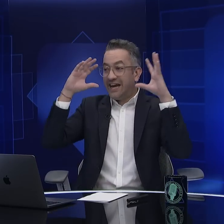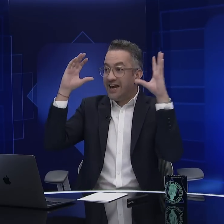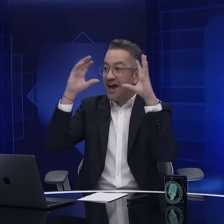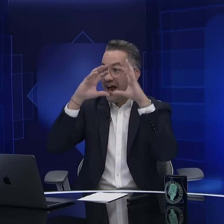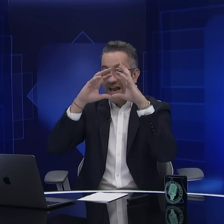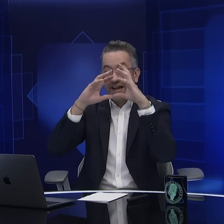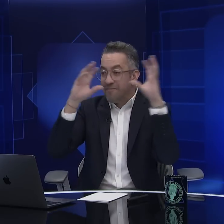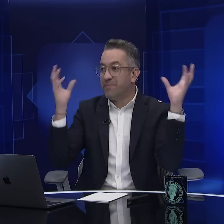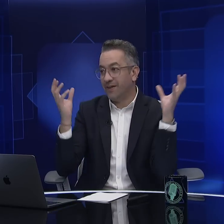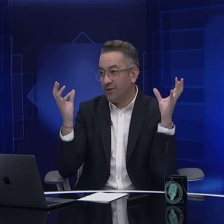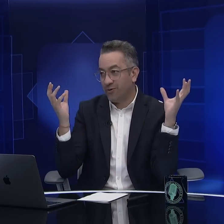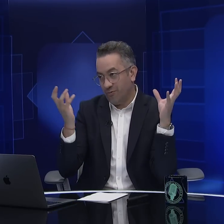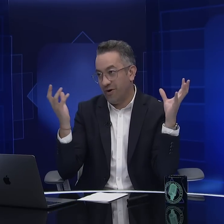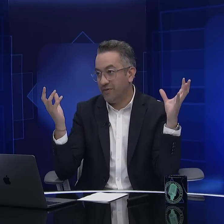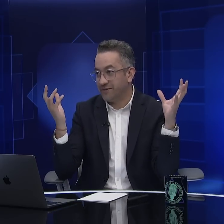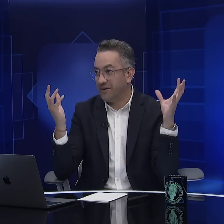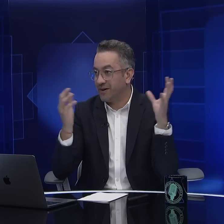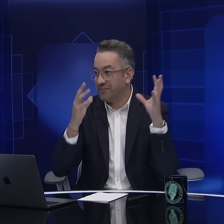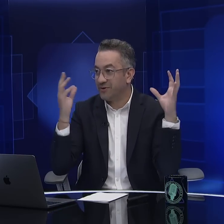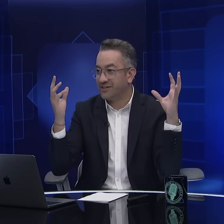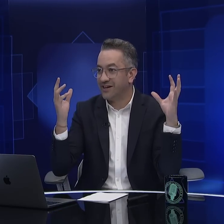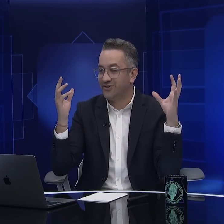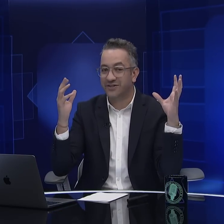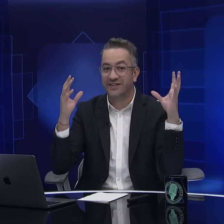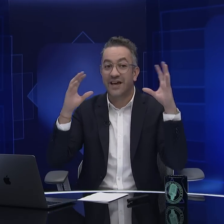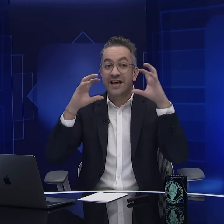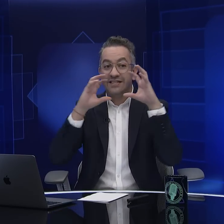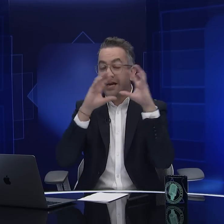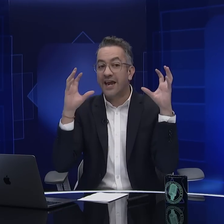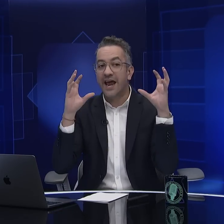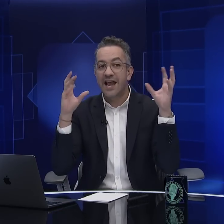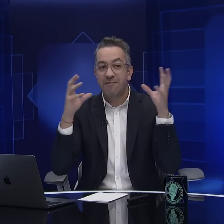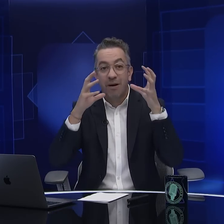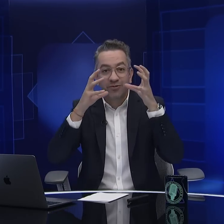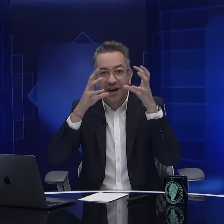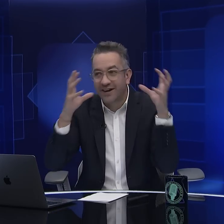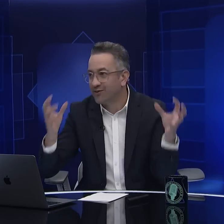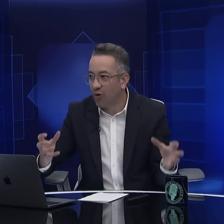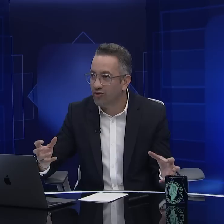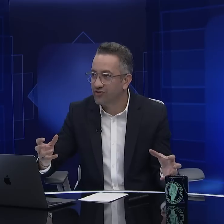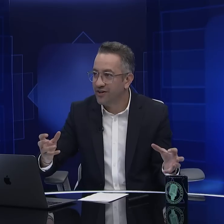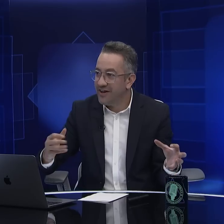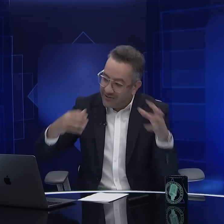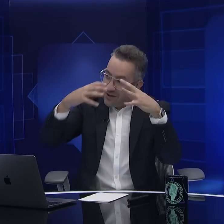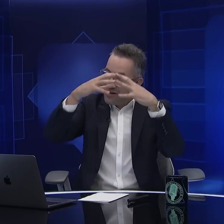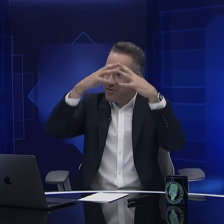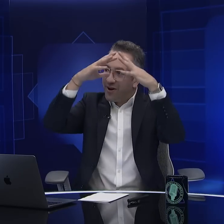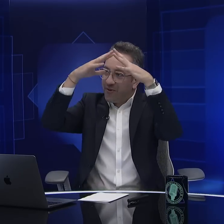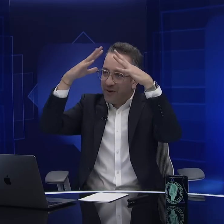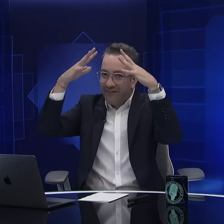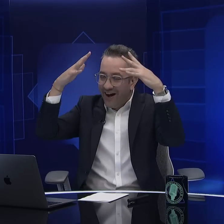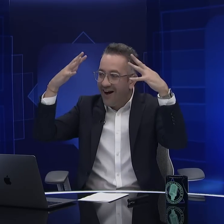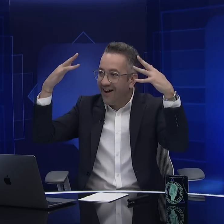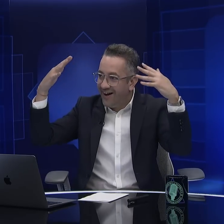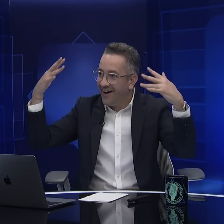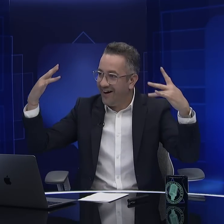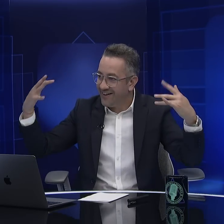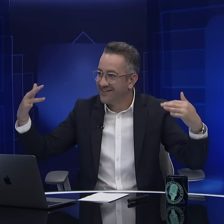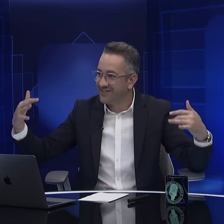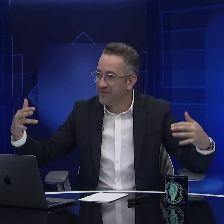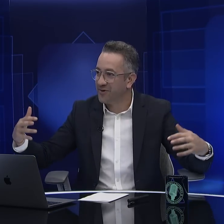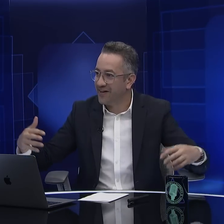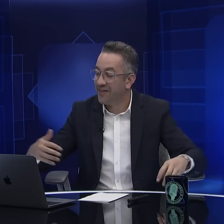que si gana el gran perdedor como Andrés Manuel que selecciones te dice si gana él vamos a ganar todos entonces la victoria como que va